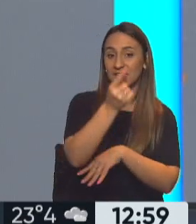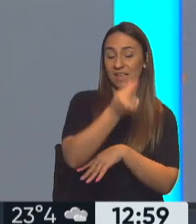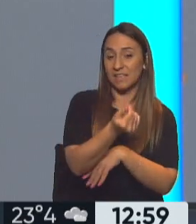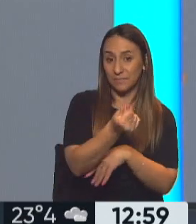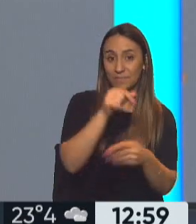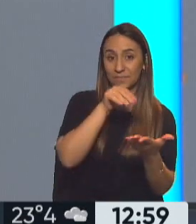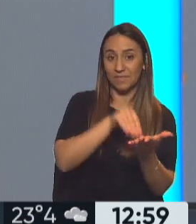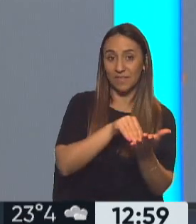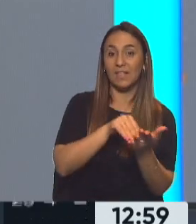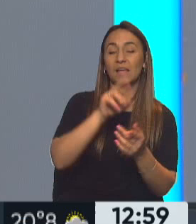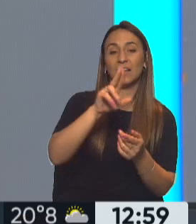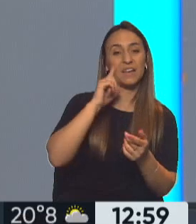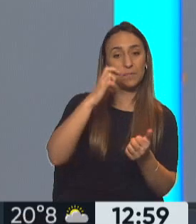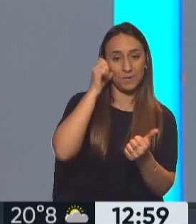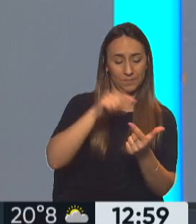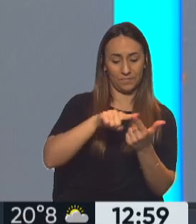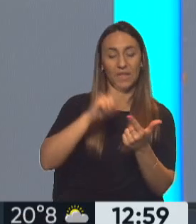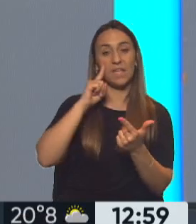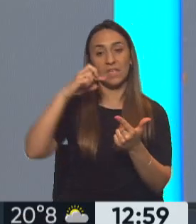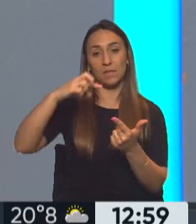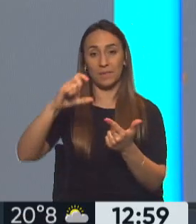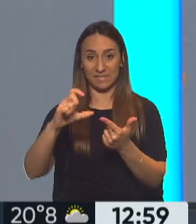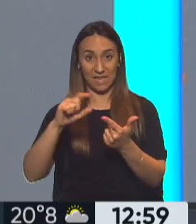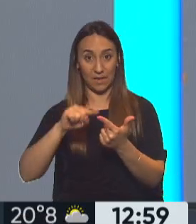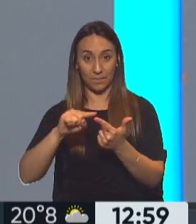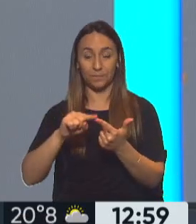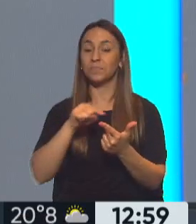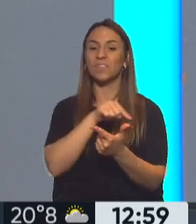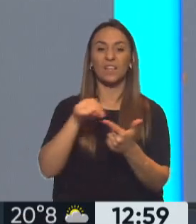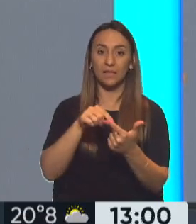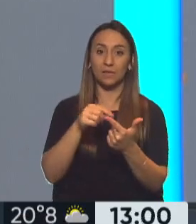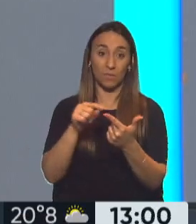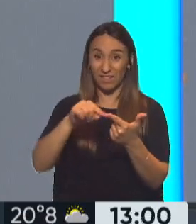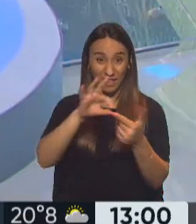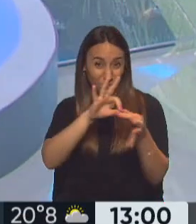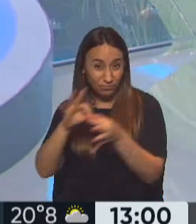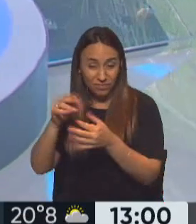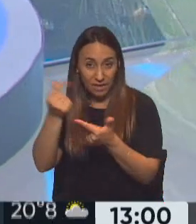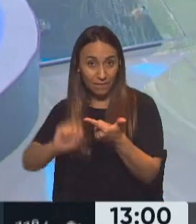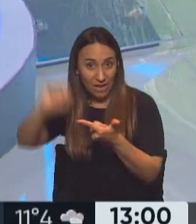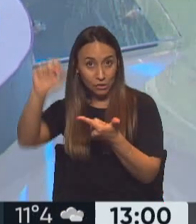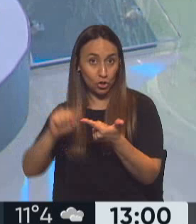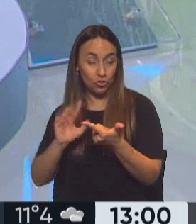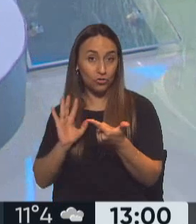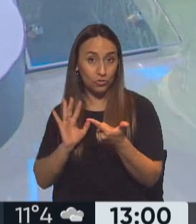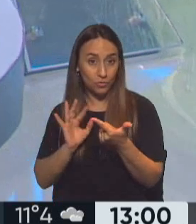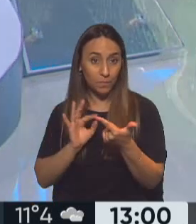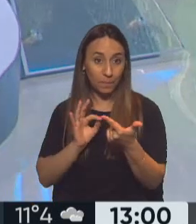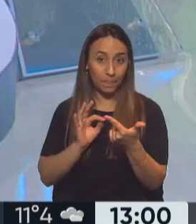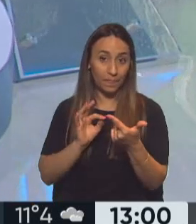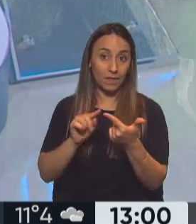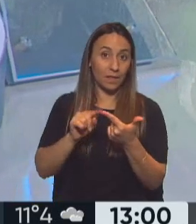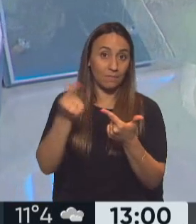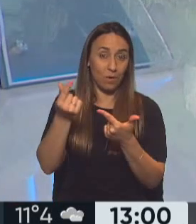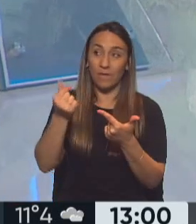es el RIPTE y lo que es el IPC, el índice de precio del consumidor, que era prácticamente inflacionario ese índice. O sea, sería el número de la inflación.